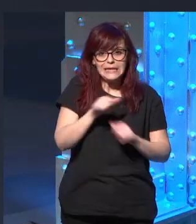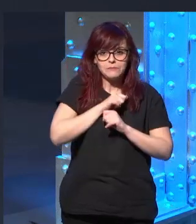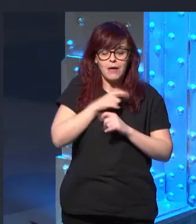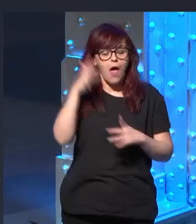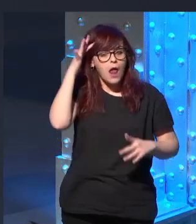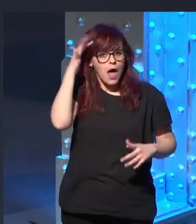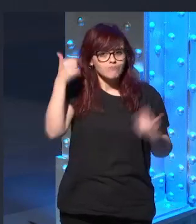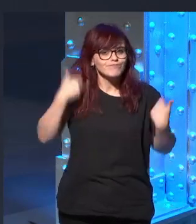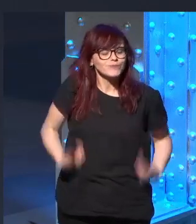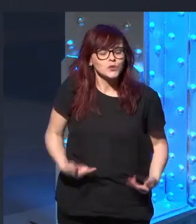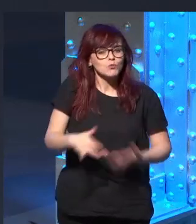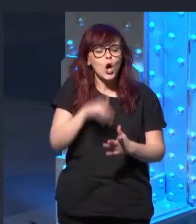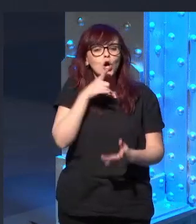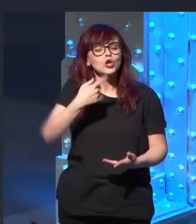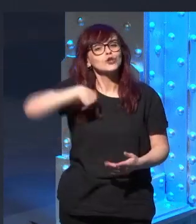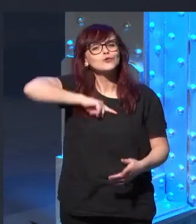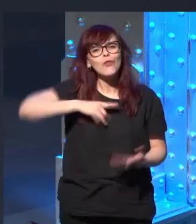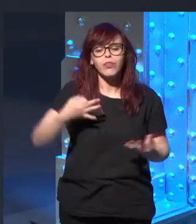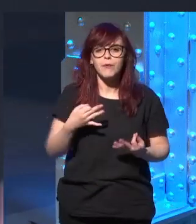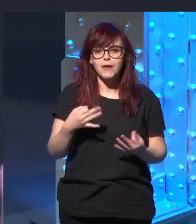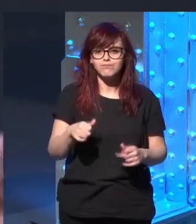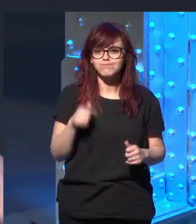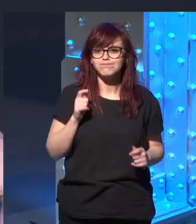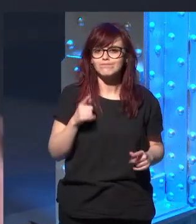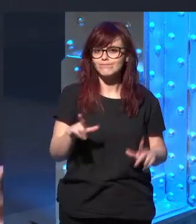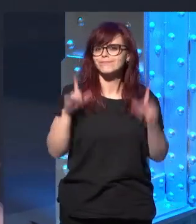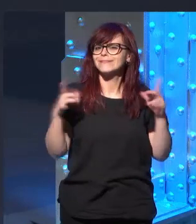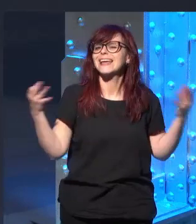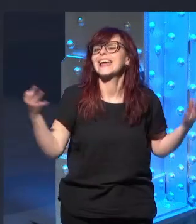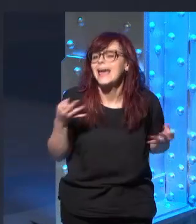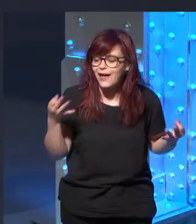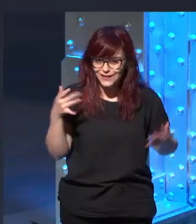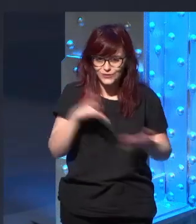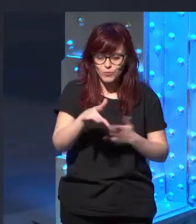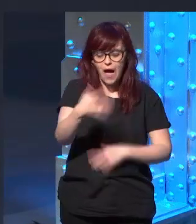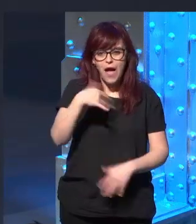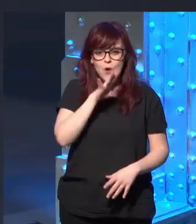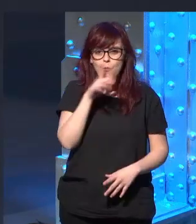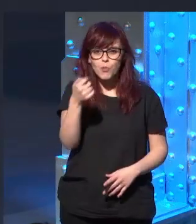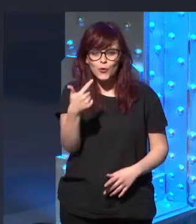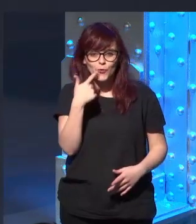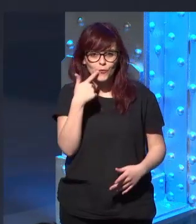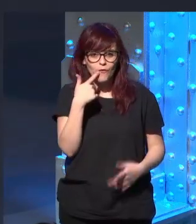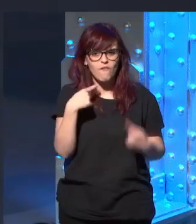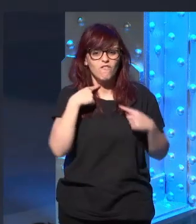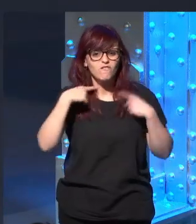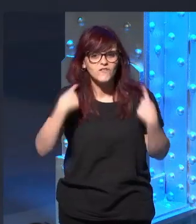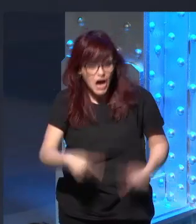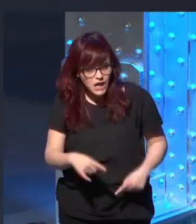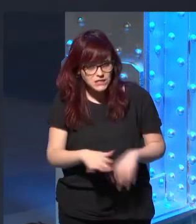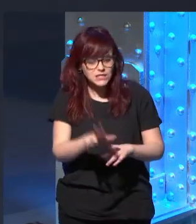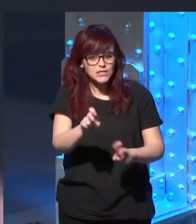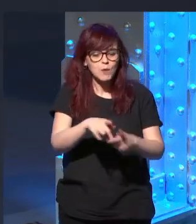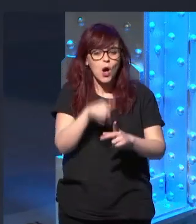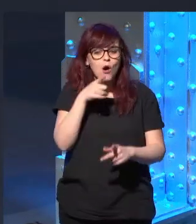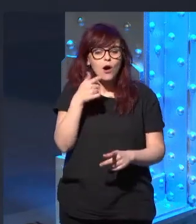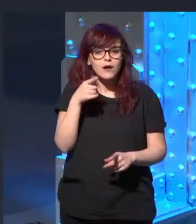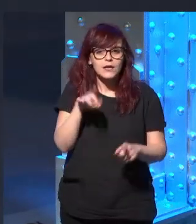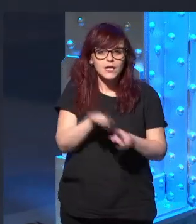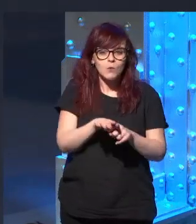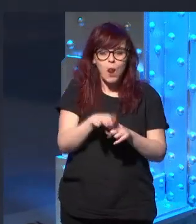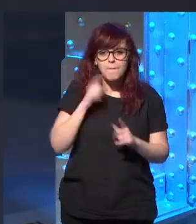nosotros. Y intento hablar un poco de esto y también de cómo afecta a esta profesión,